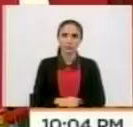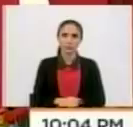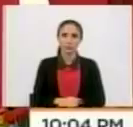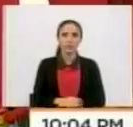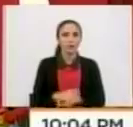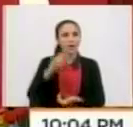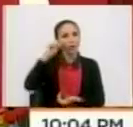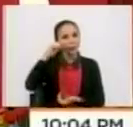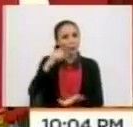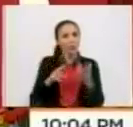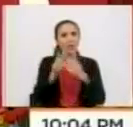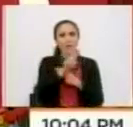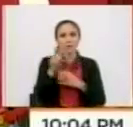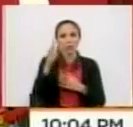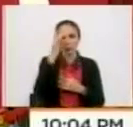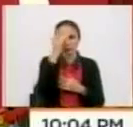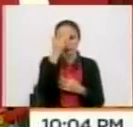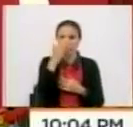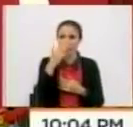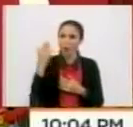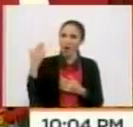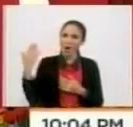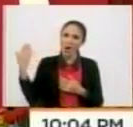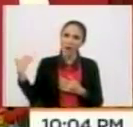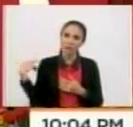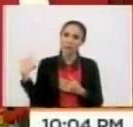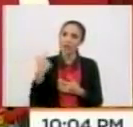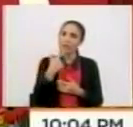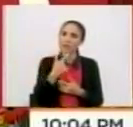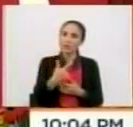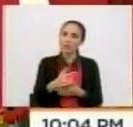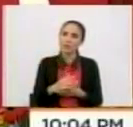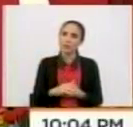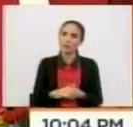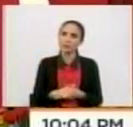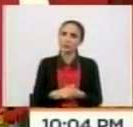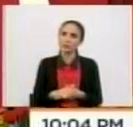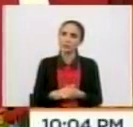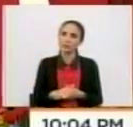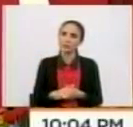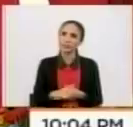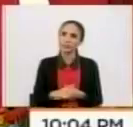22 de febrero, que él nos dijo aquella frase, ¿verdad? Uh-huh. Nos dijo,